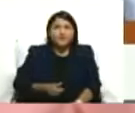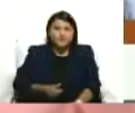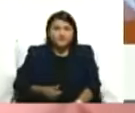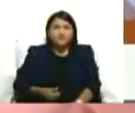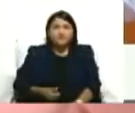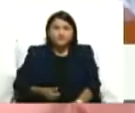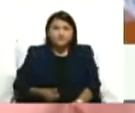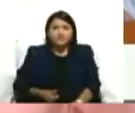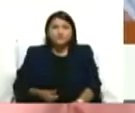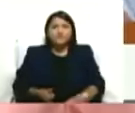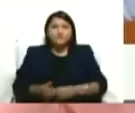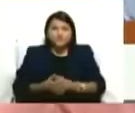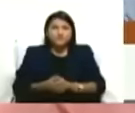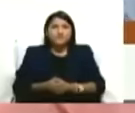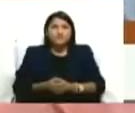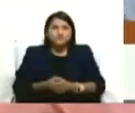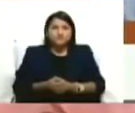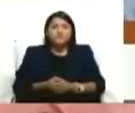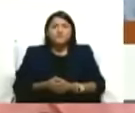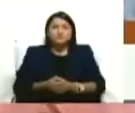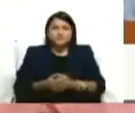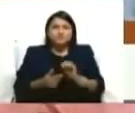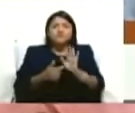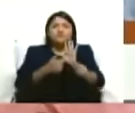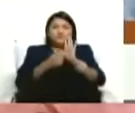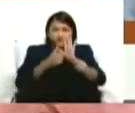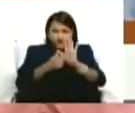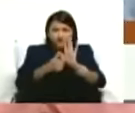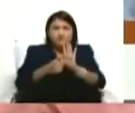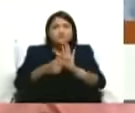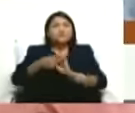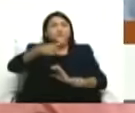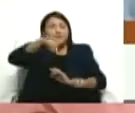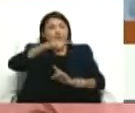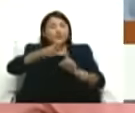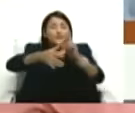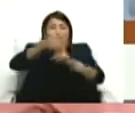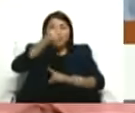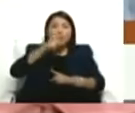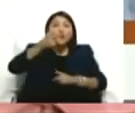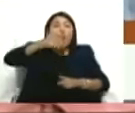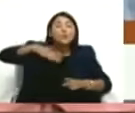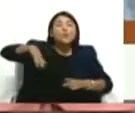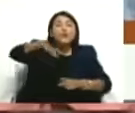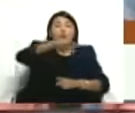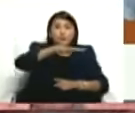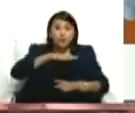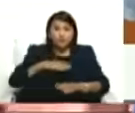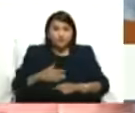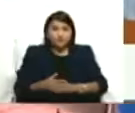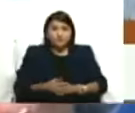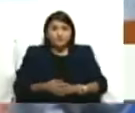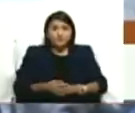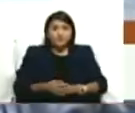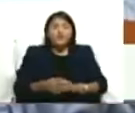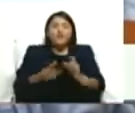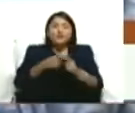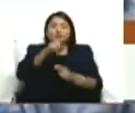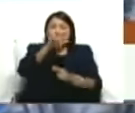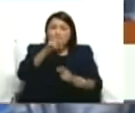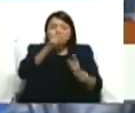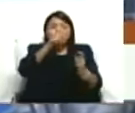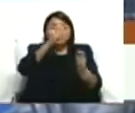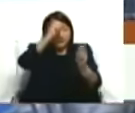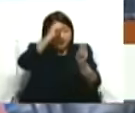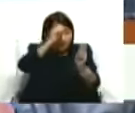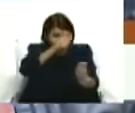Inestimables lecciones realmente de lo que somos capaces de hacer como pueblo. Y ese reconocimiento